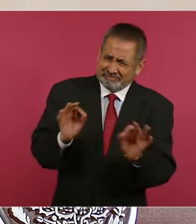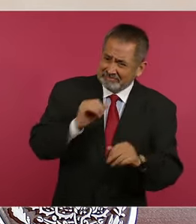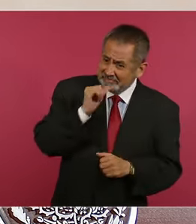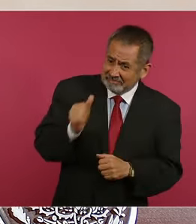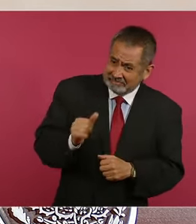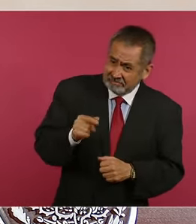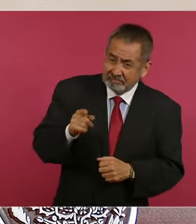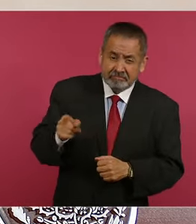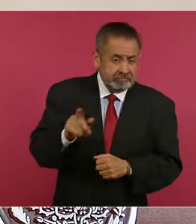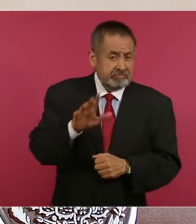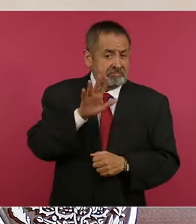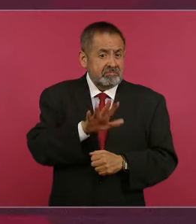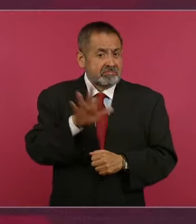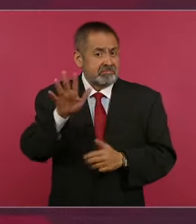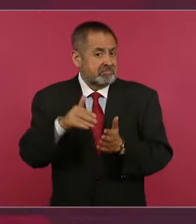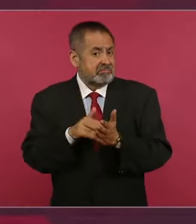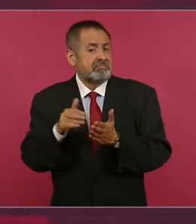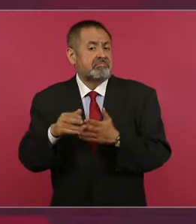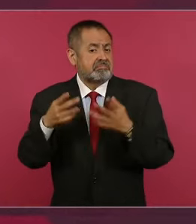o en otro